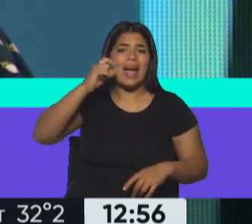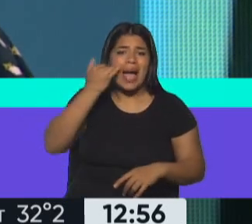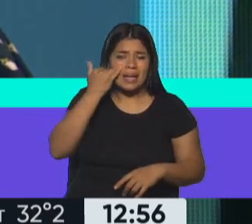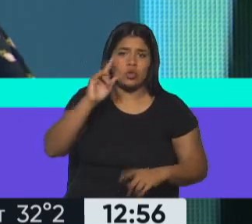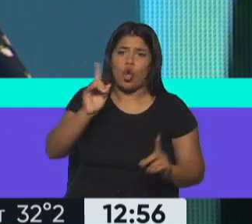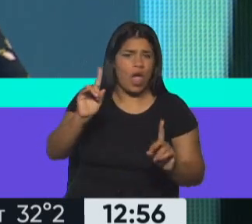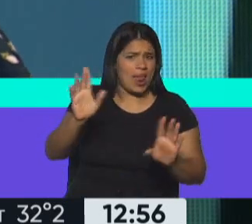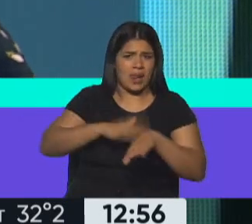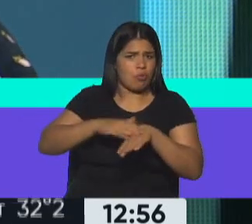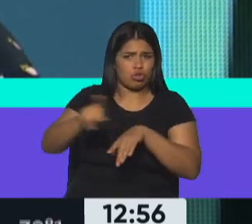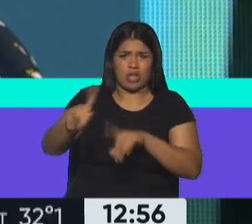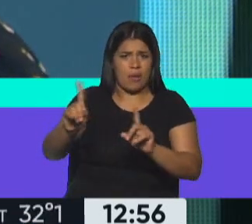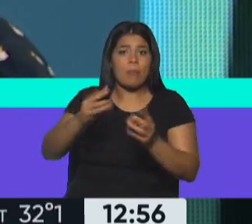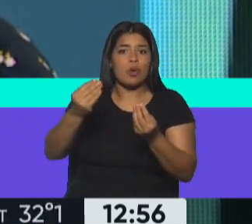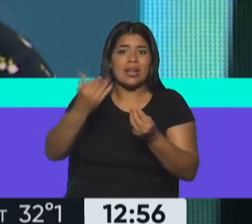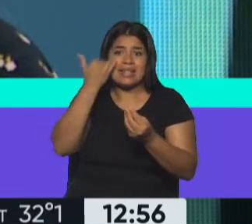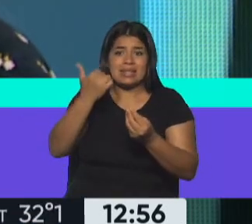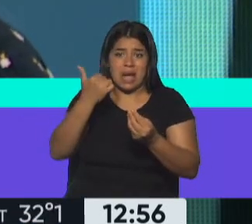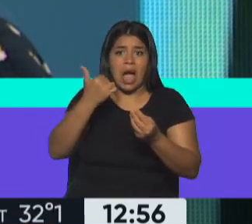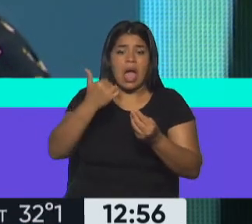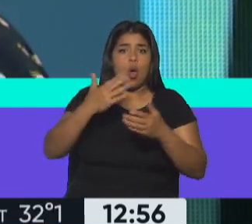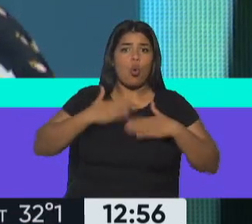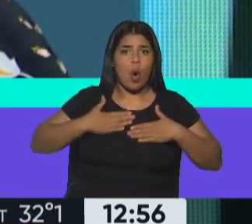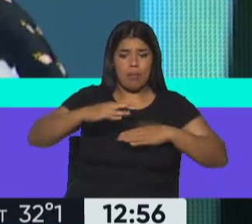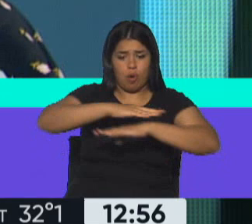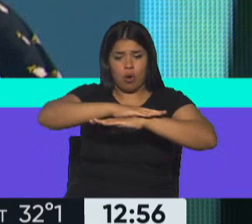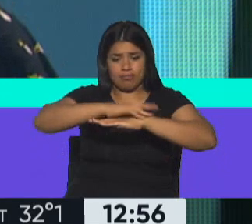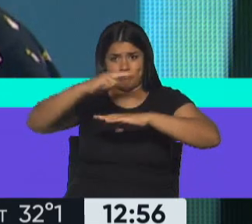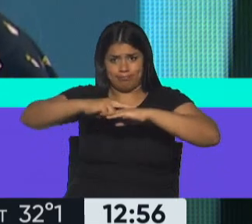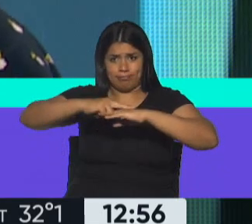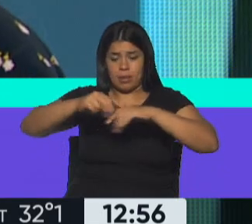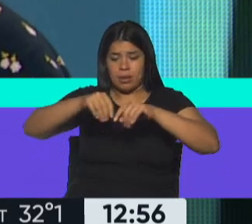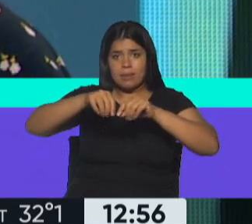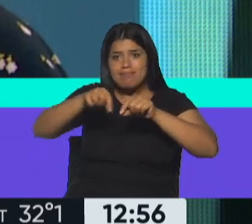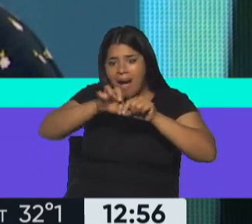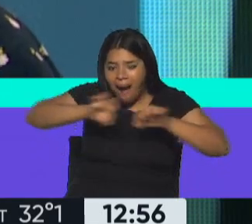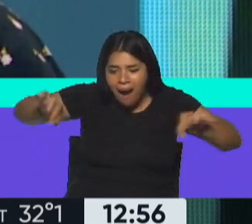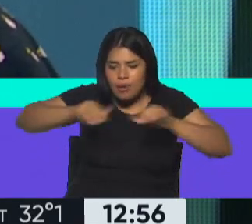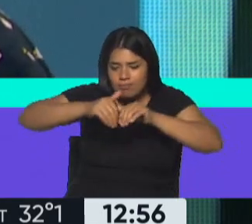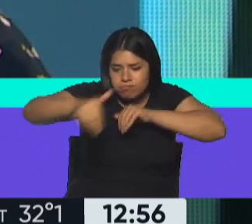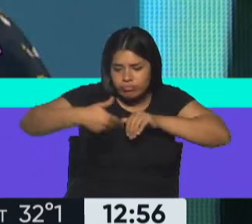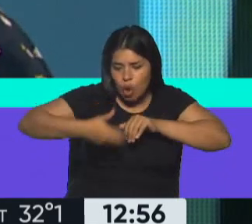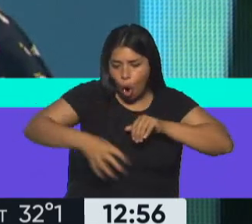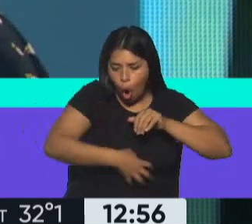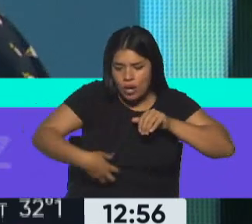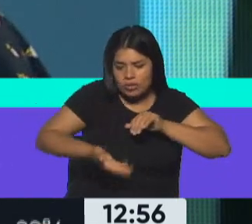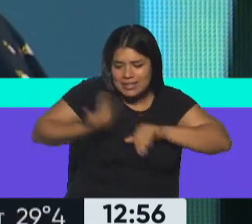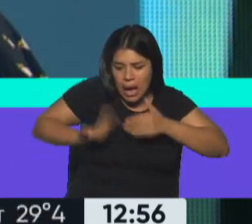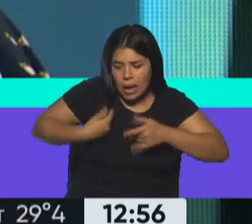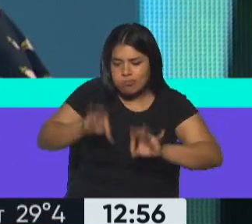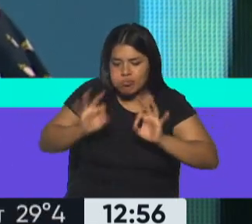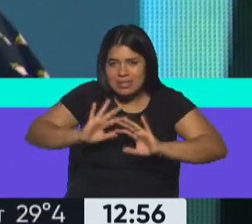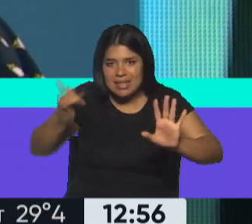en este caso porque ya habían hecho la ablación y le correspondía a la justicia de decir bueno aceleremos